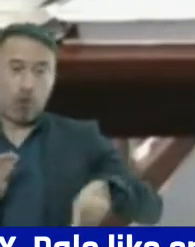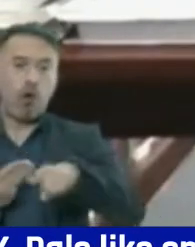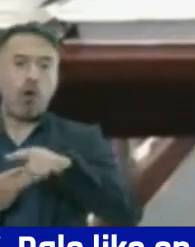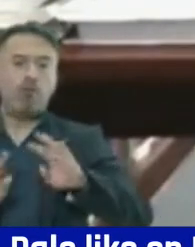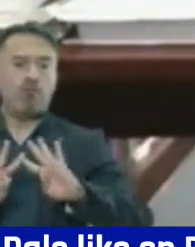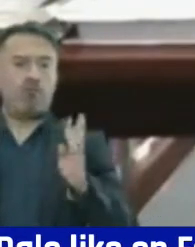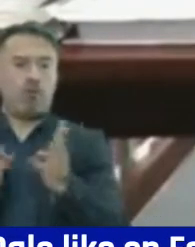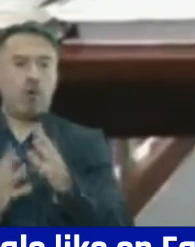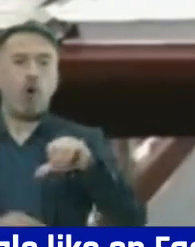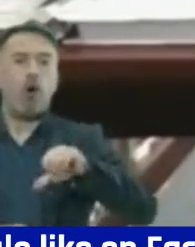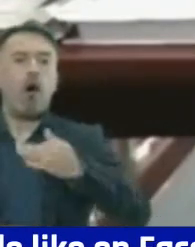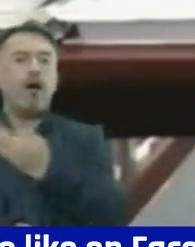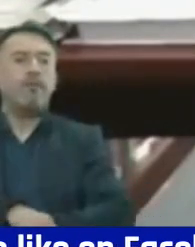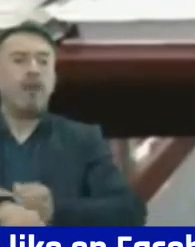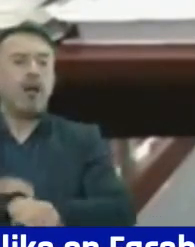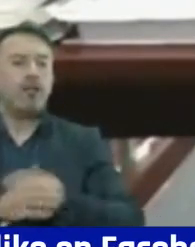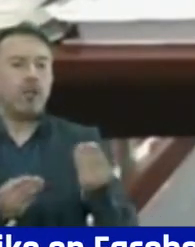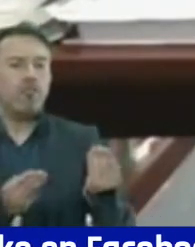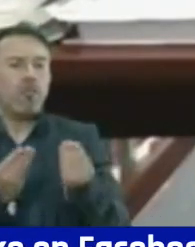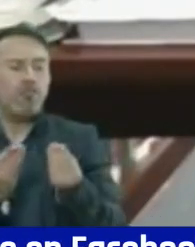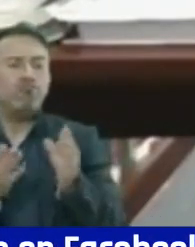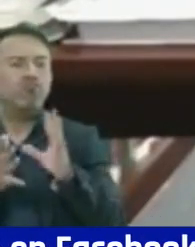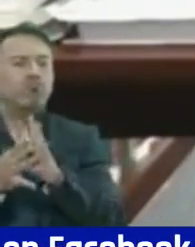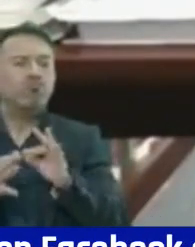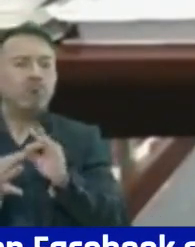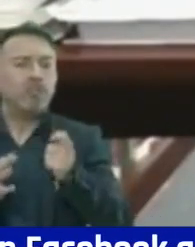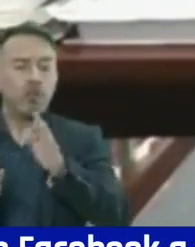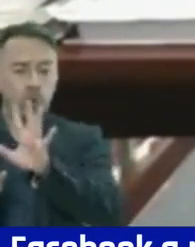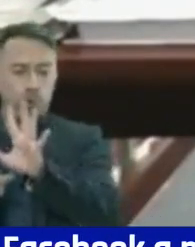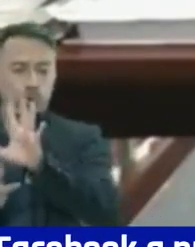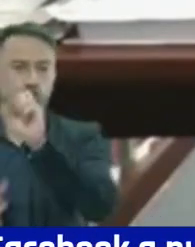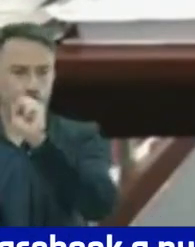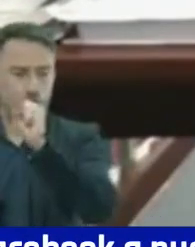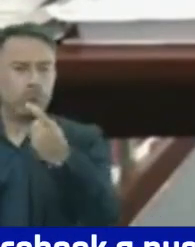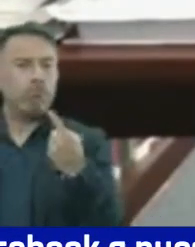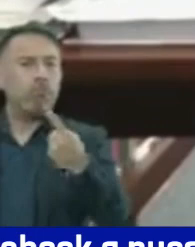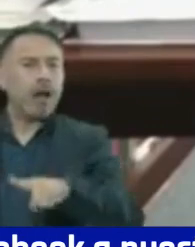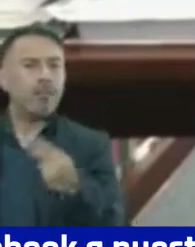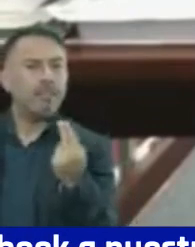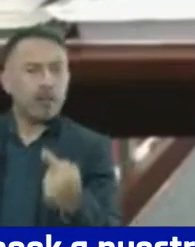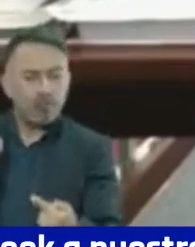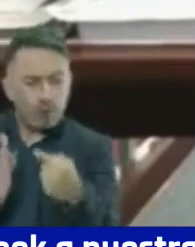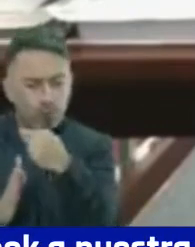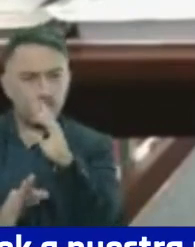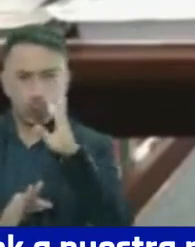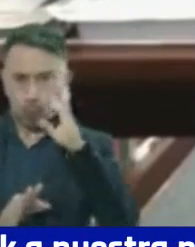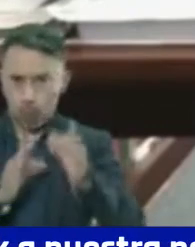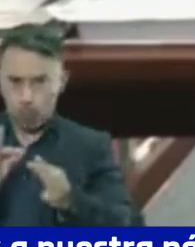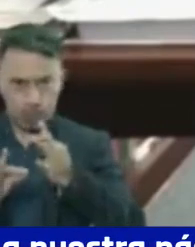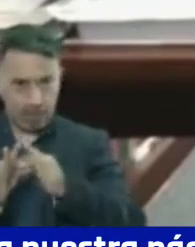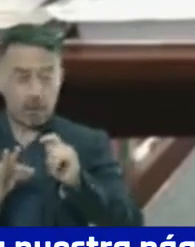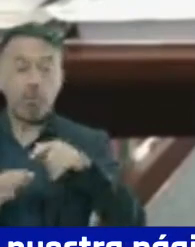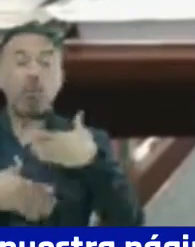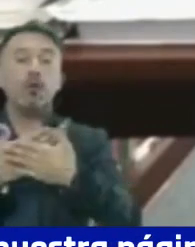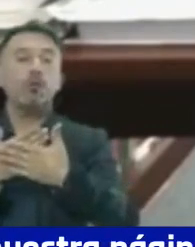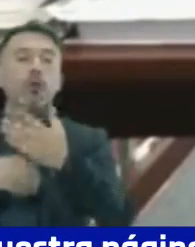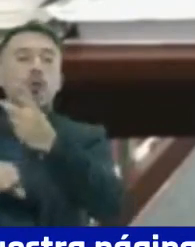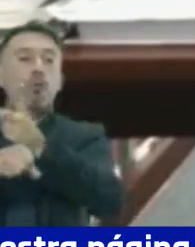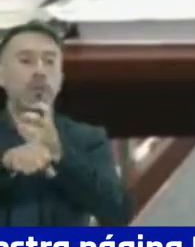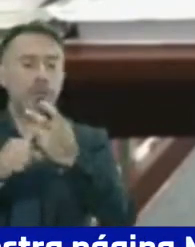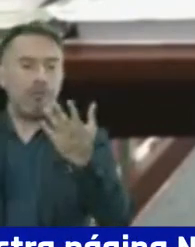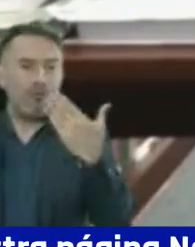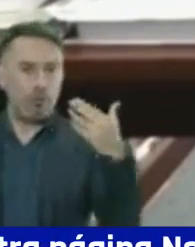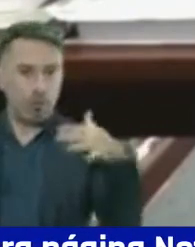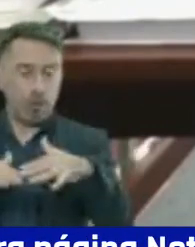tarde confirma que se han cumplido los requisitos constitucionales para la convocatoria y celebración del primer proceso de revocación